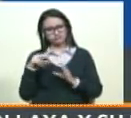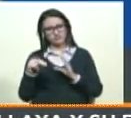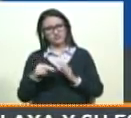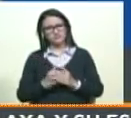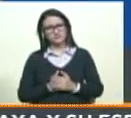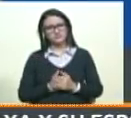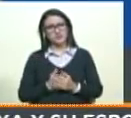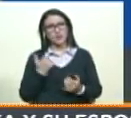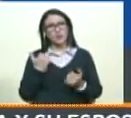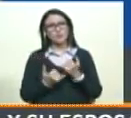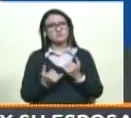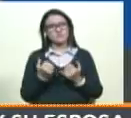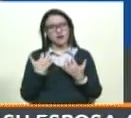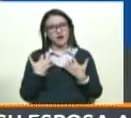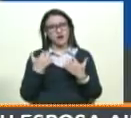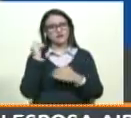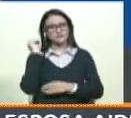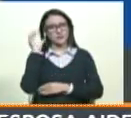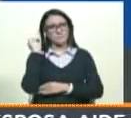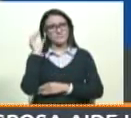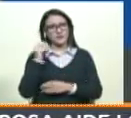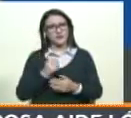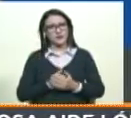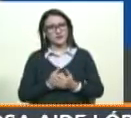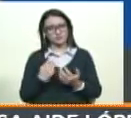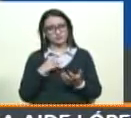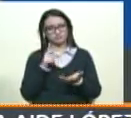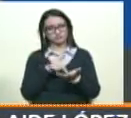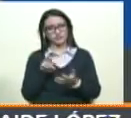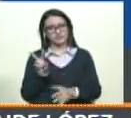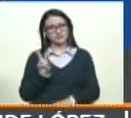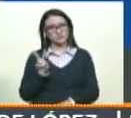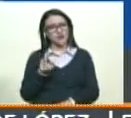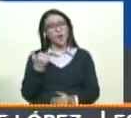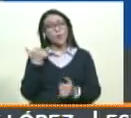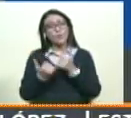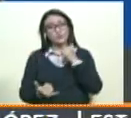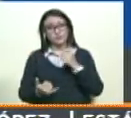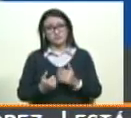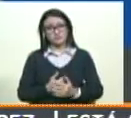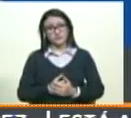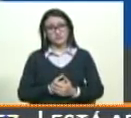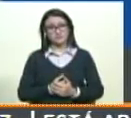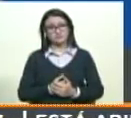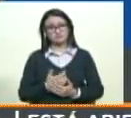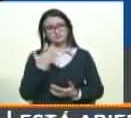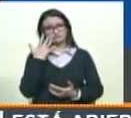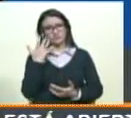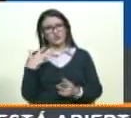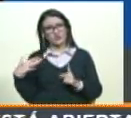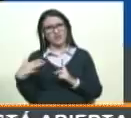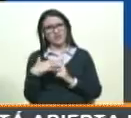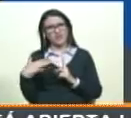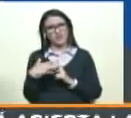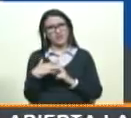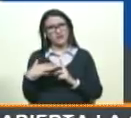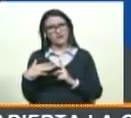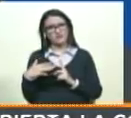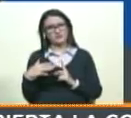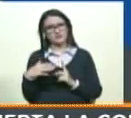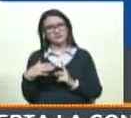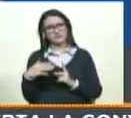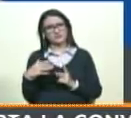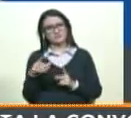es la última Asamblea General donde vamos a estar presentes. Y como vimos que venían con un ataque, que íbamos a ser el